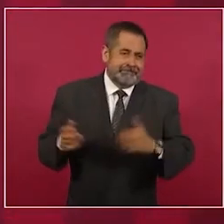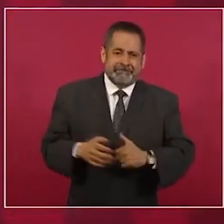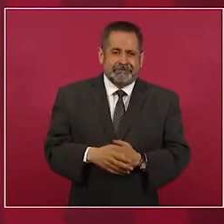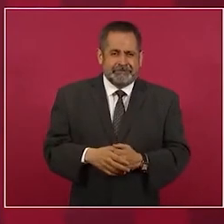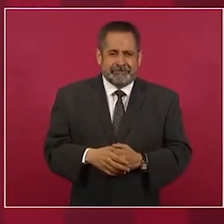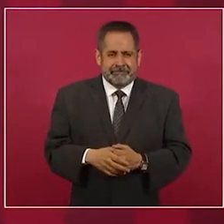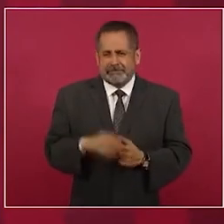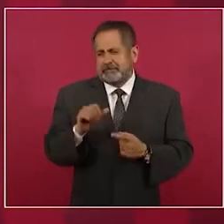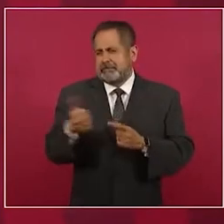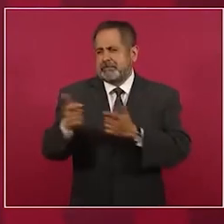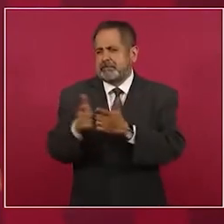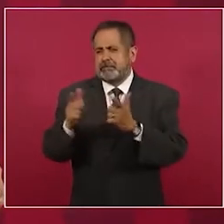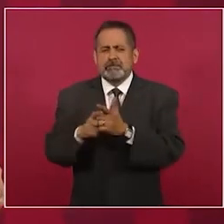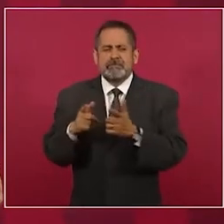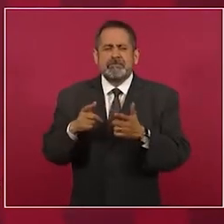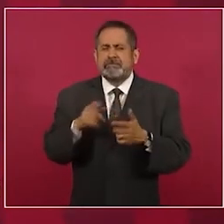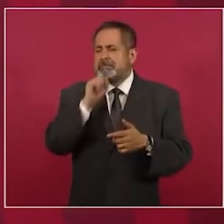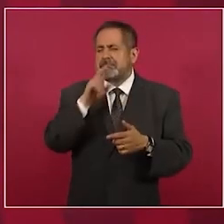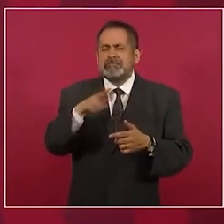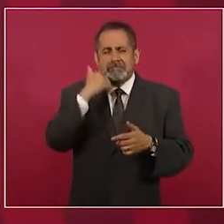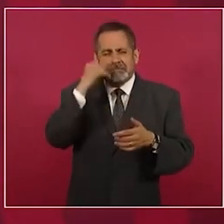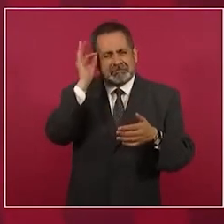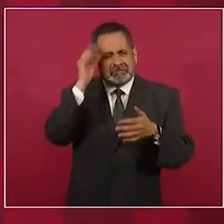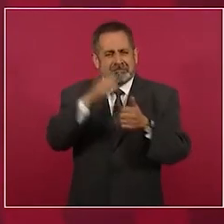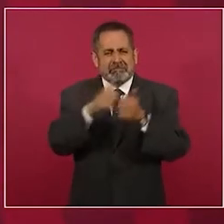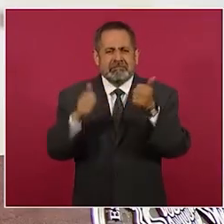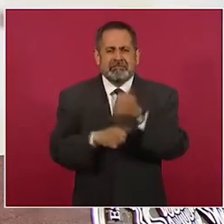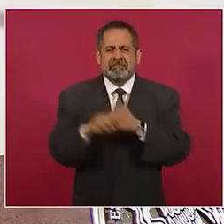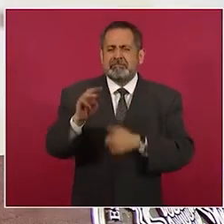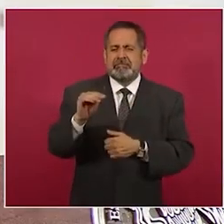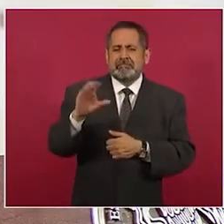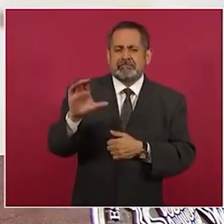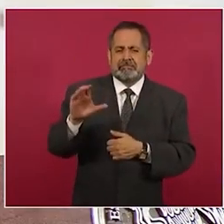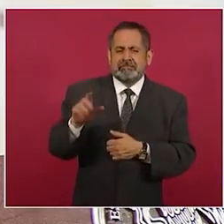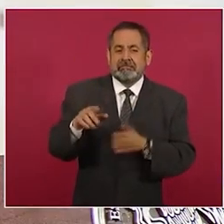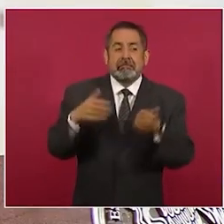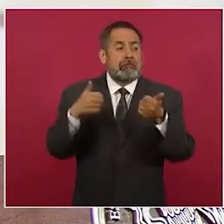y de los otros partidos paleros, el del Movimiento Ciudadano,